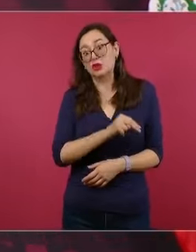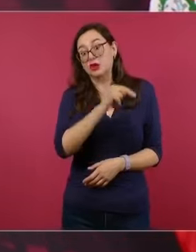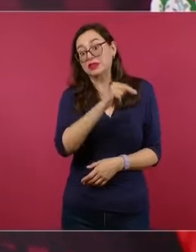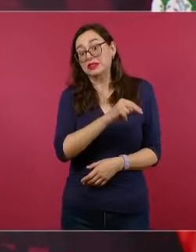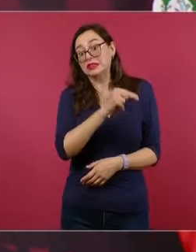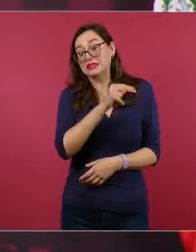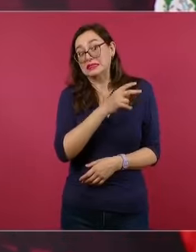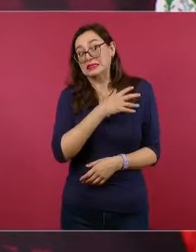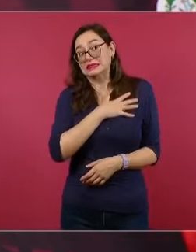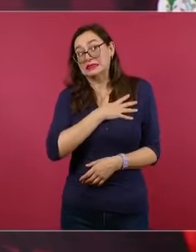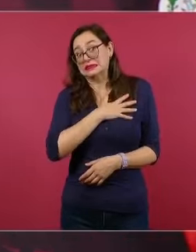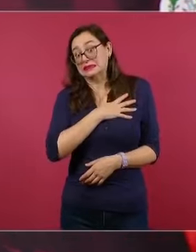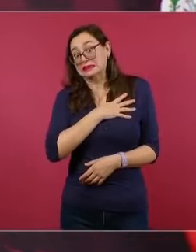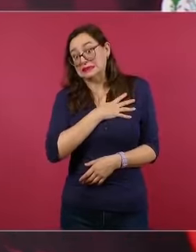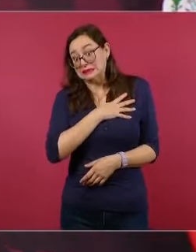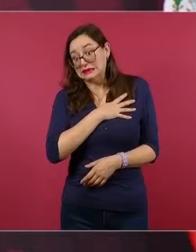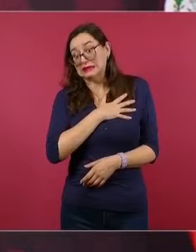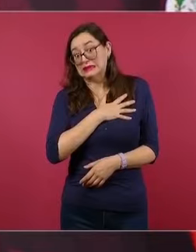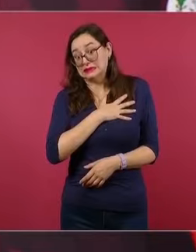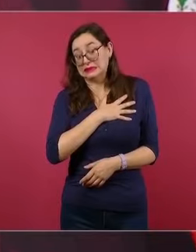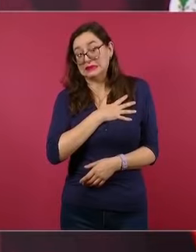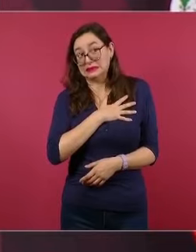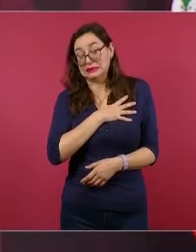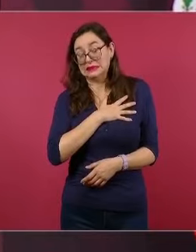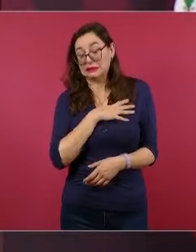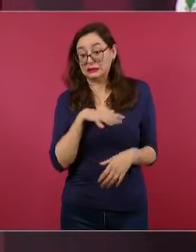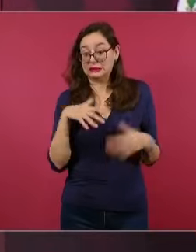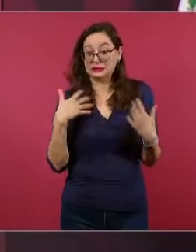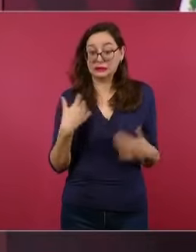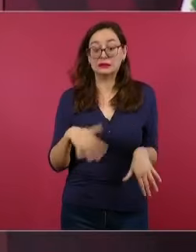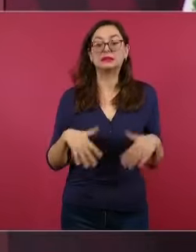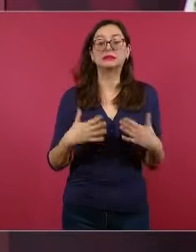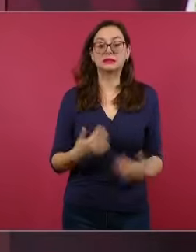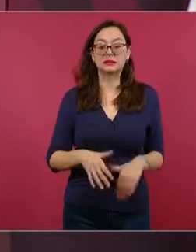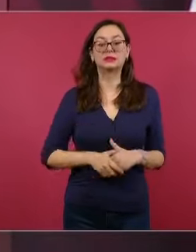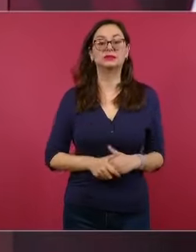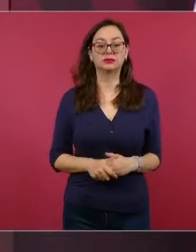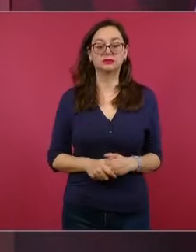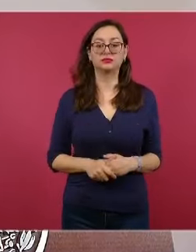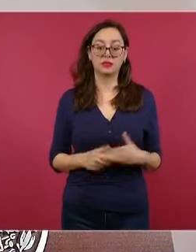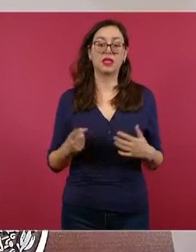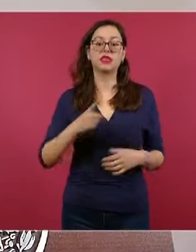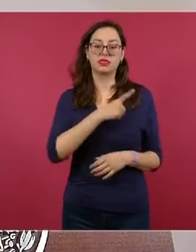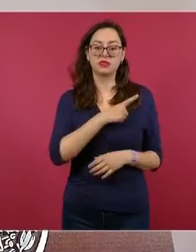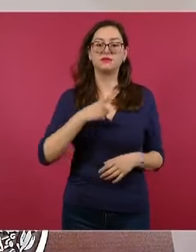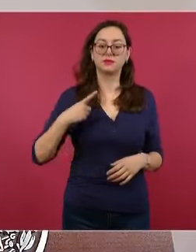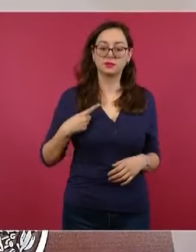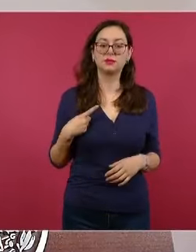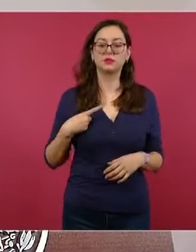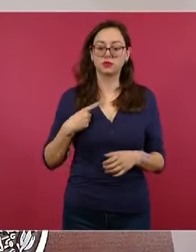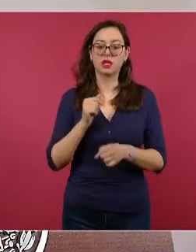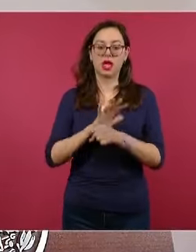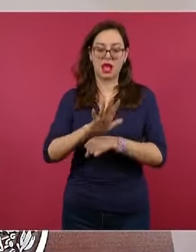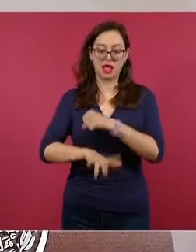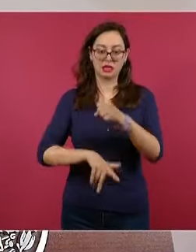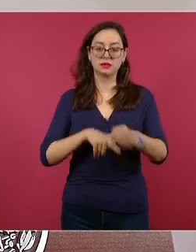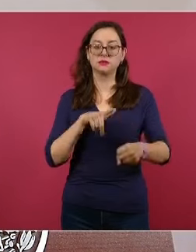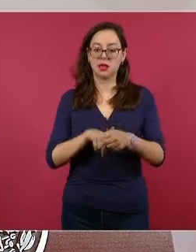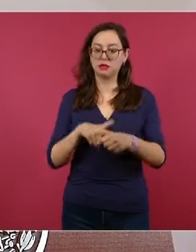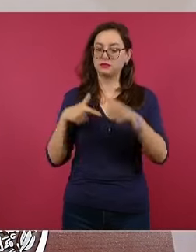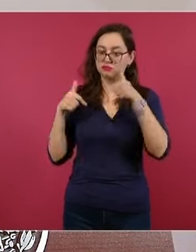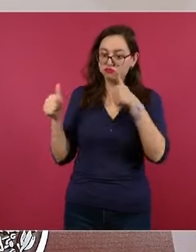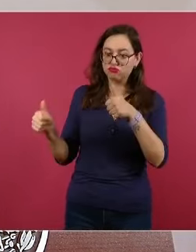igual entonces este Eh sí tenemos que atender a los animales y sí lo